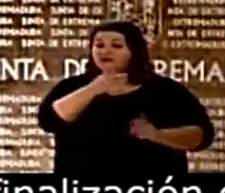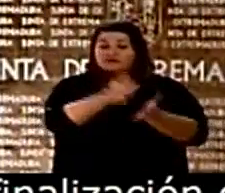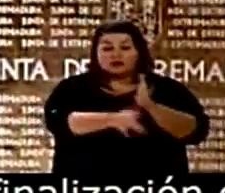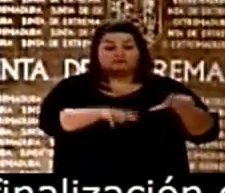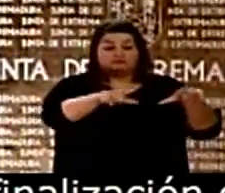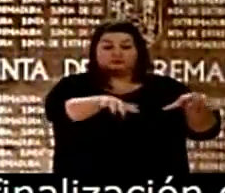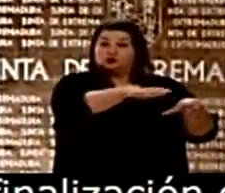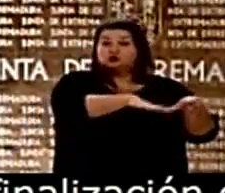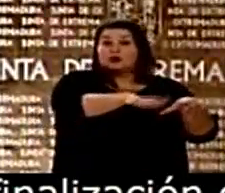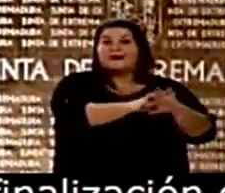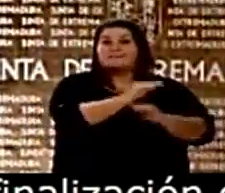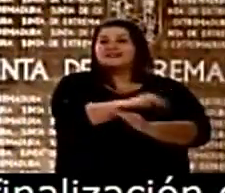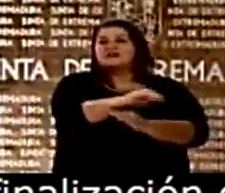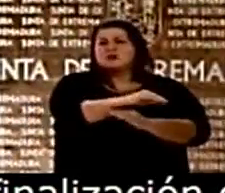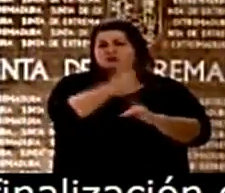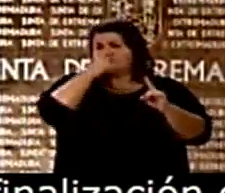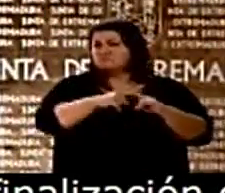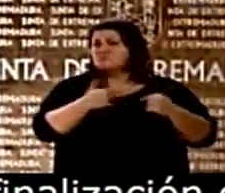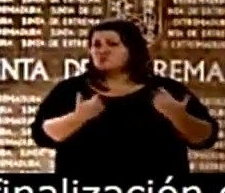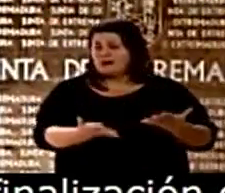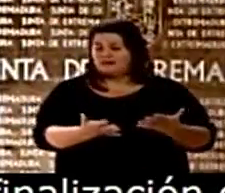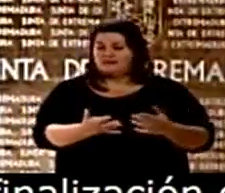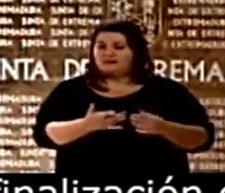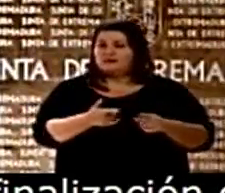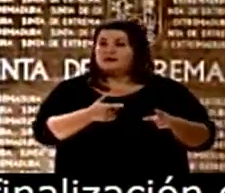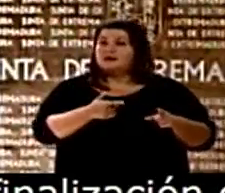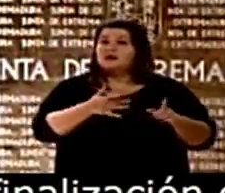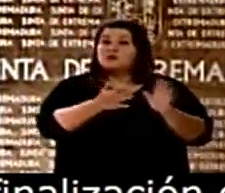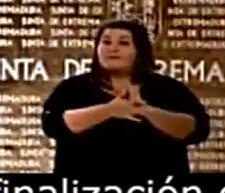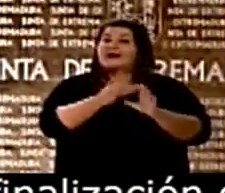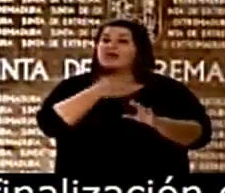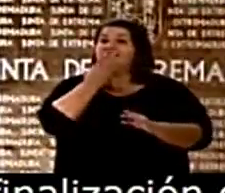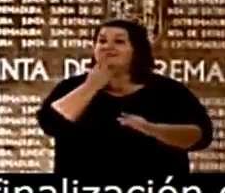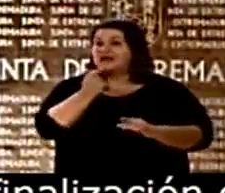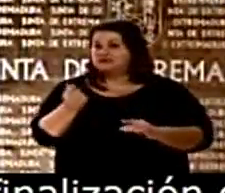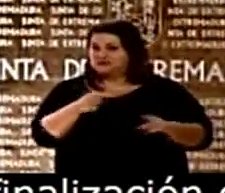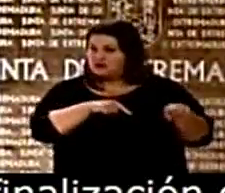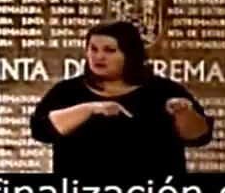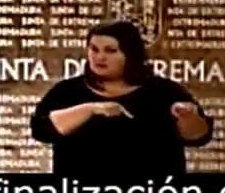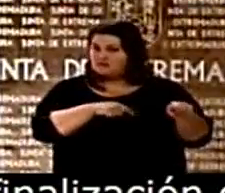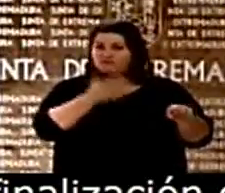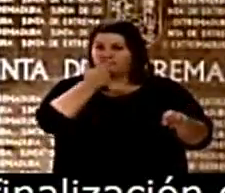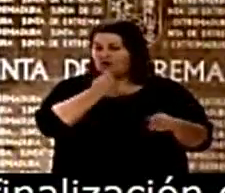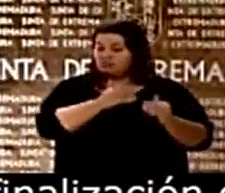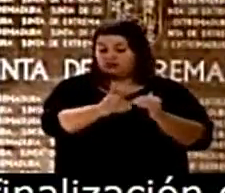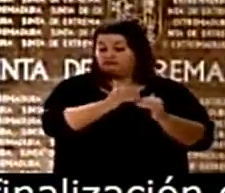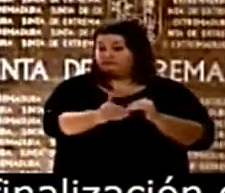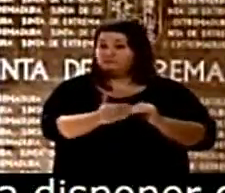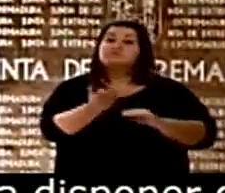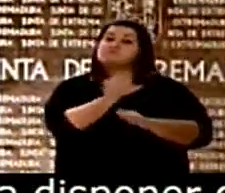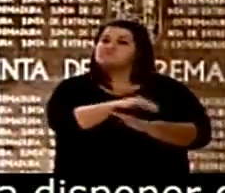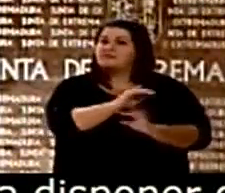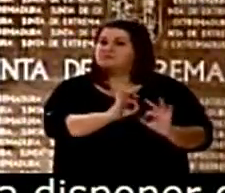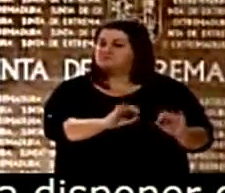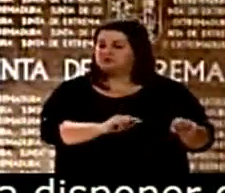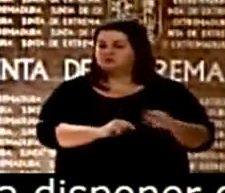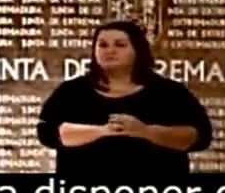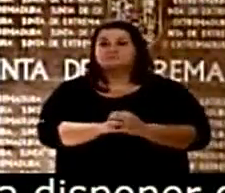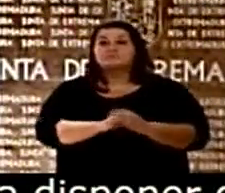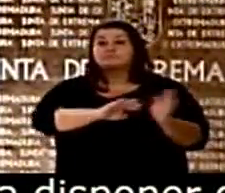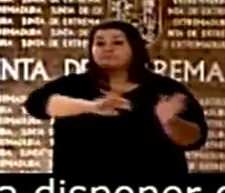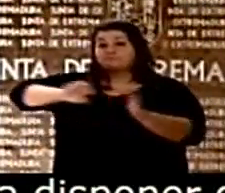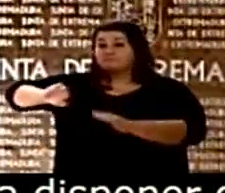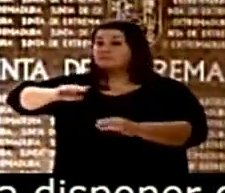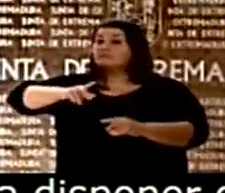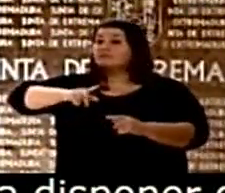de mantenimiento para atender composiciones diésel, pues mucho más próximas. Continuamos, por